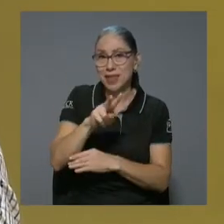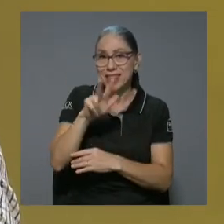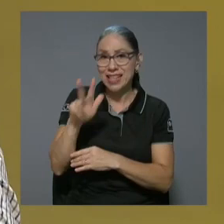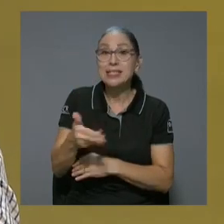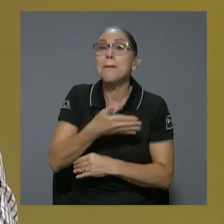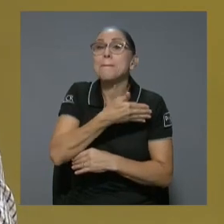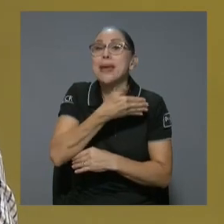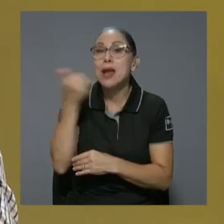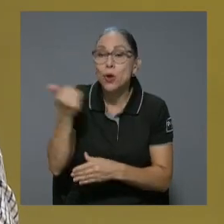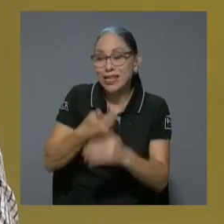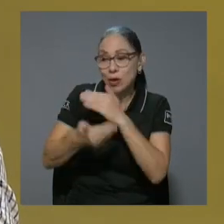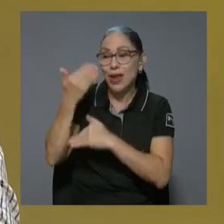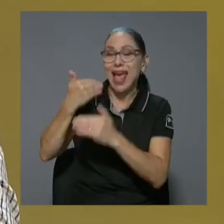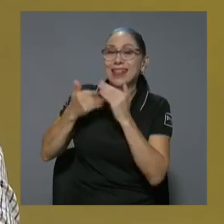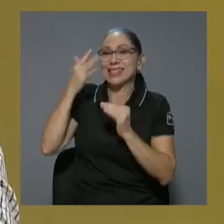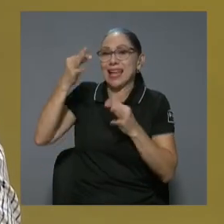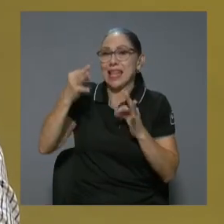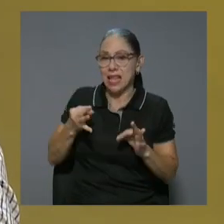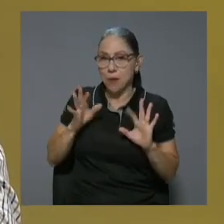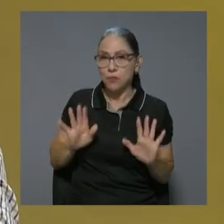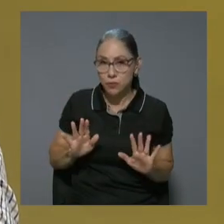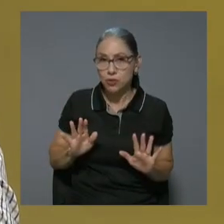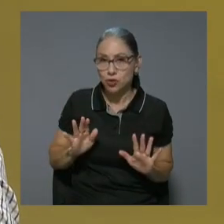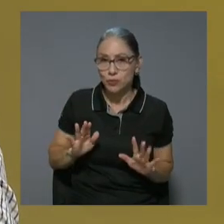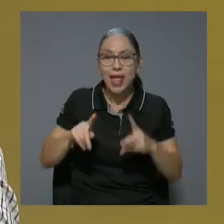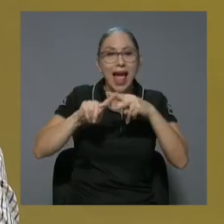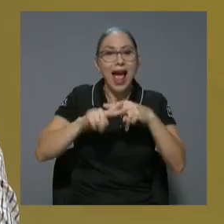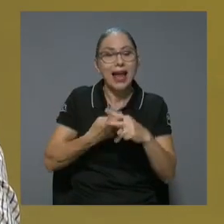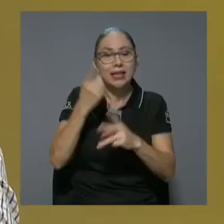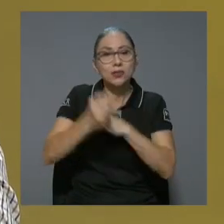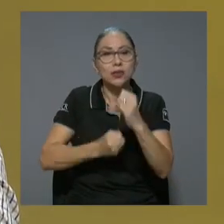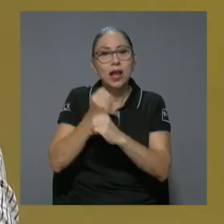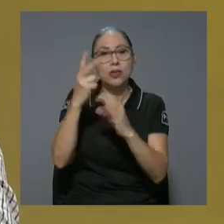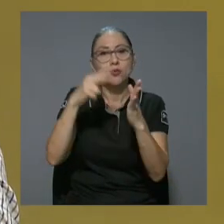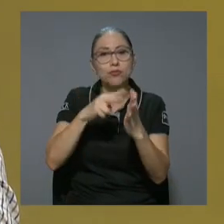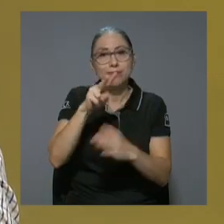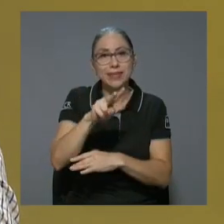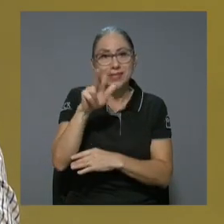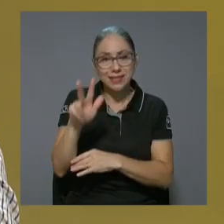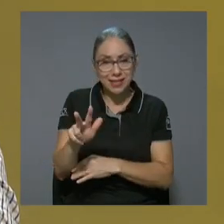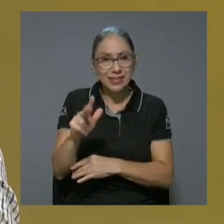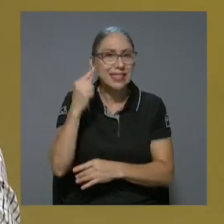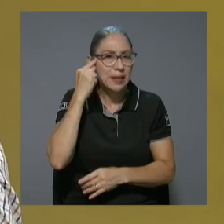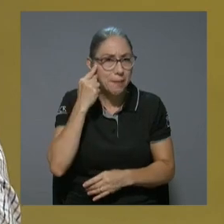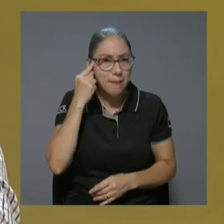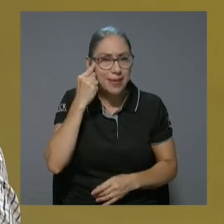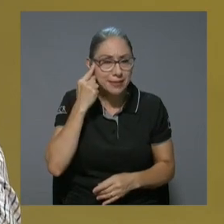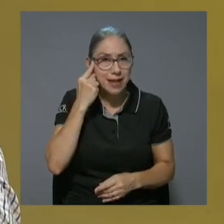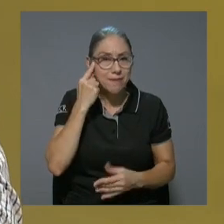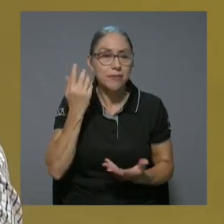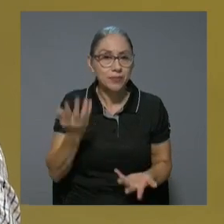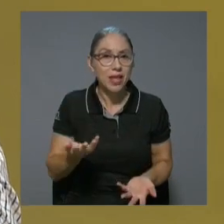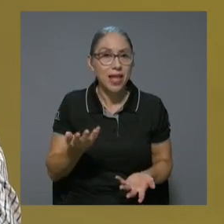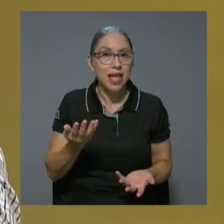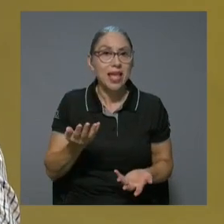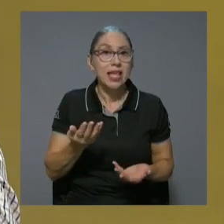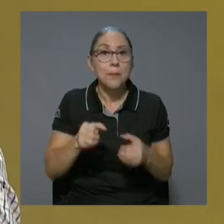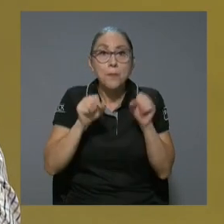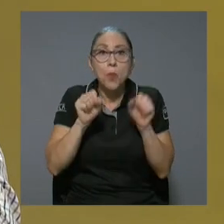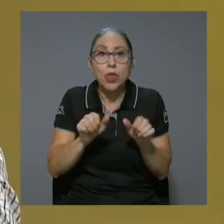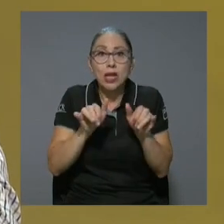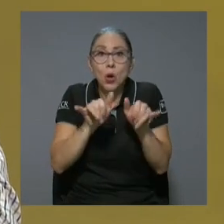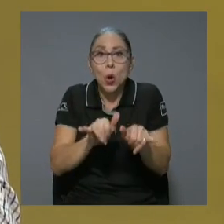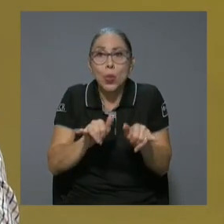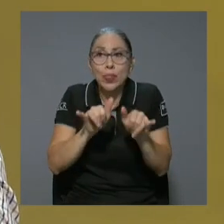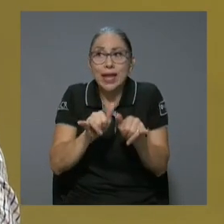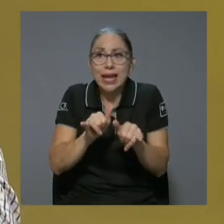creíamos originalmente. Vamos a ver, a inicios del año 2023 se pensaba que el costo de contener la presión